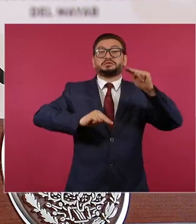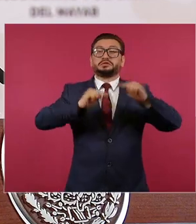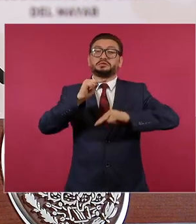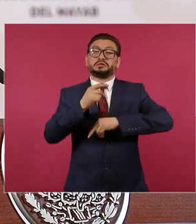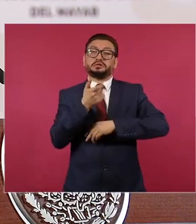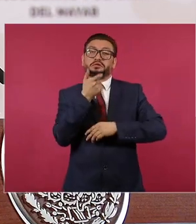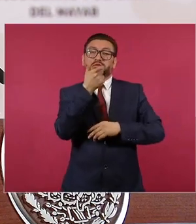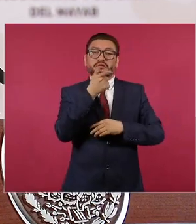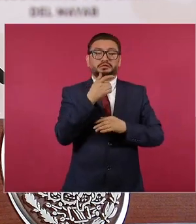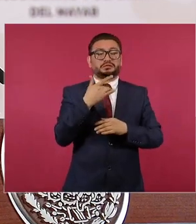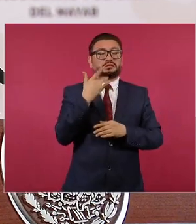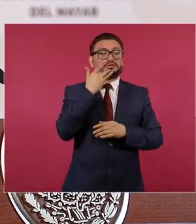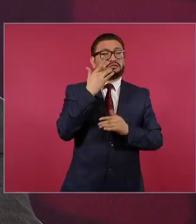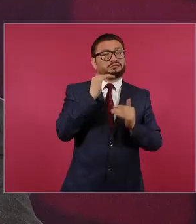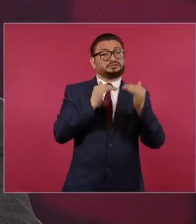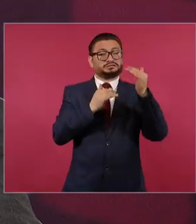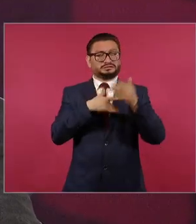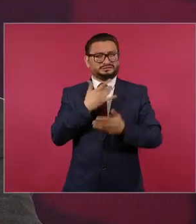soterrado,